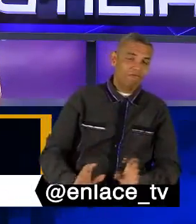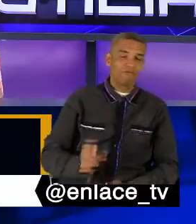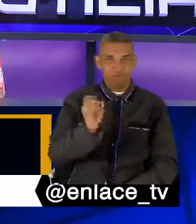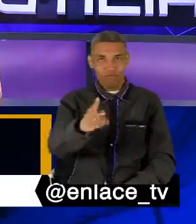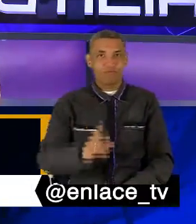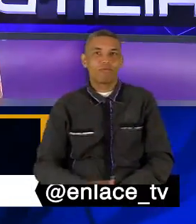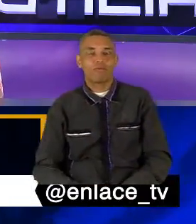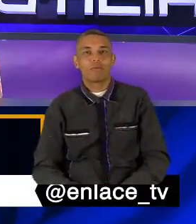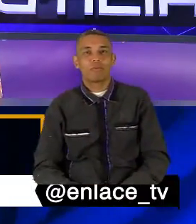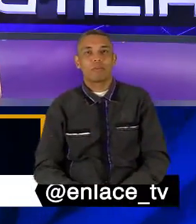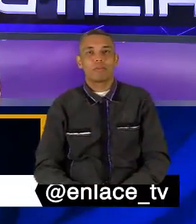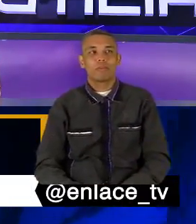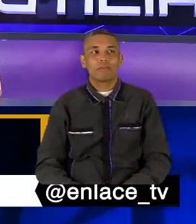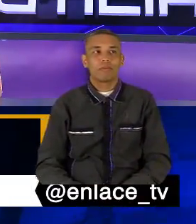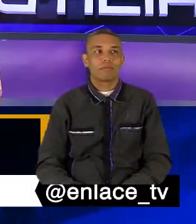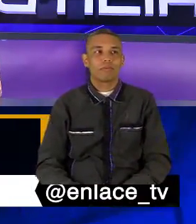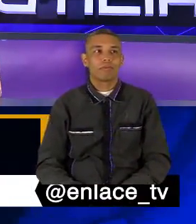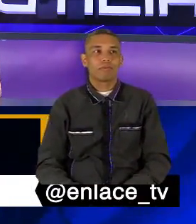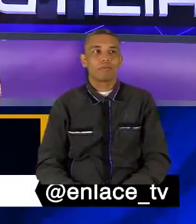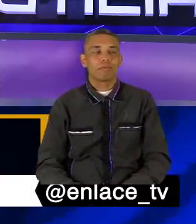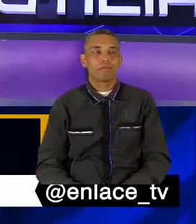preparado.